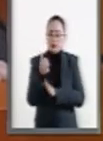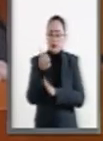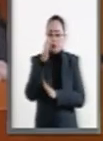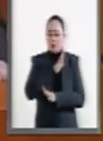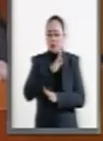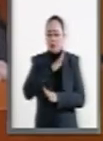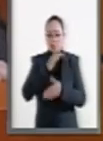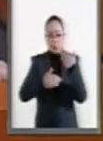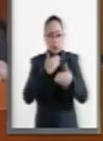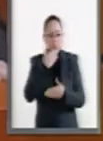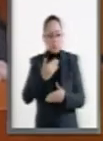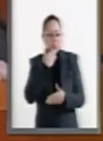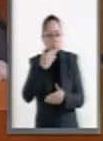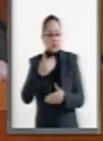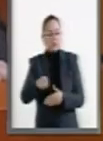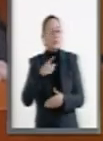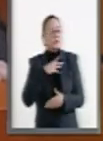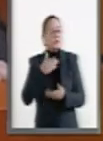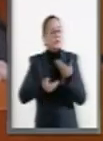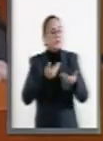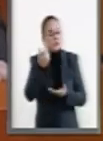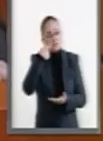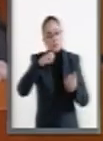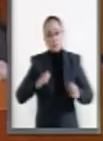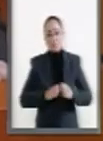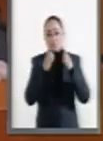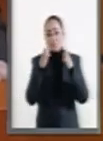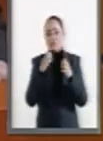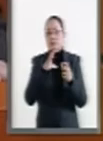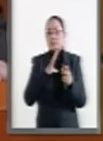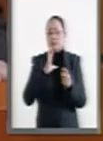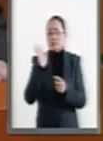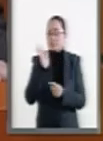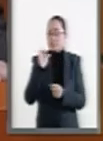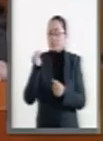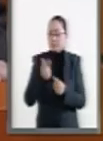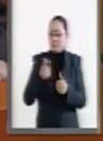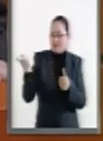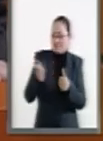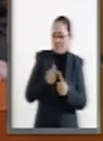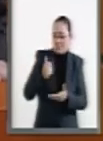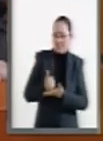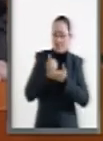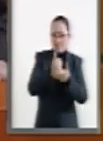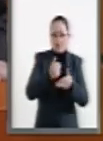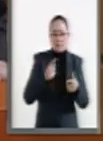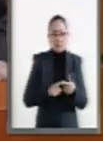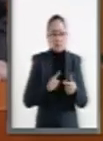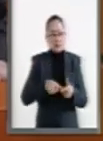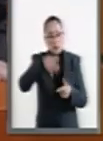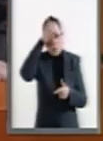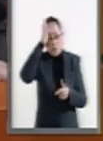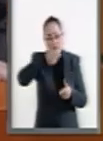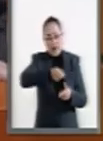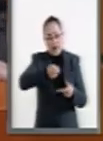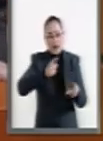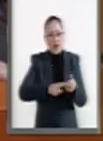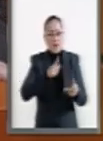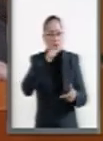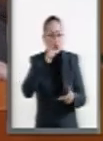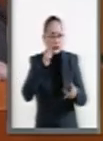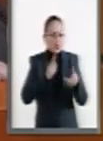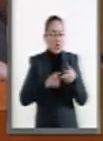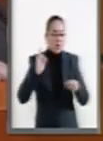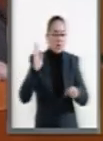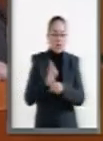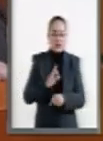eficiente y con ello los servicios de emergencia, ya sean primeros auxilios, presencia de bomberos, asistencia policial o de